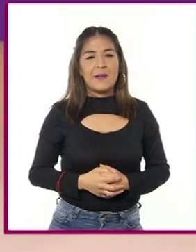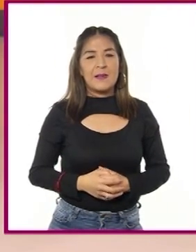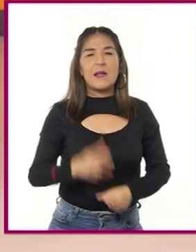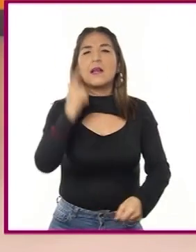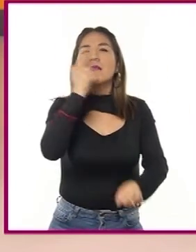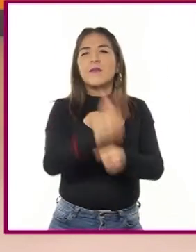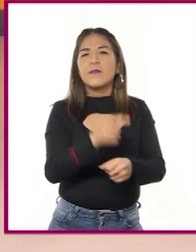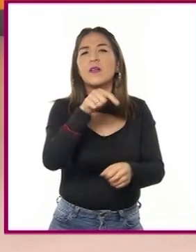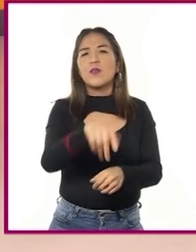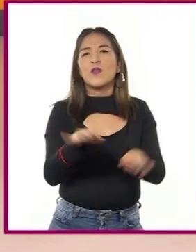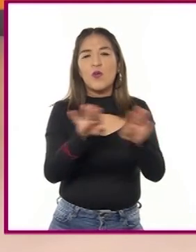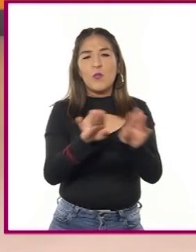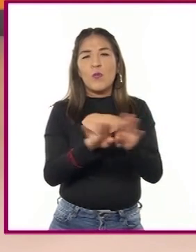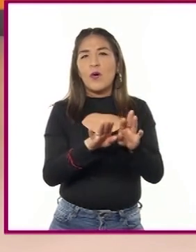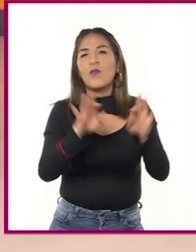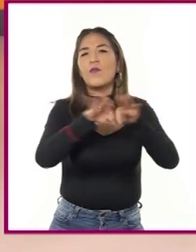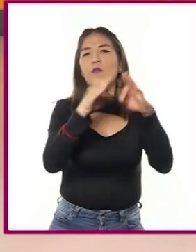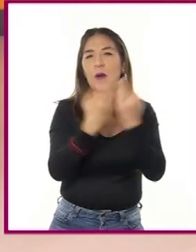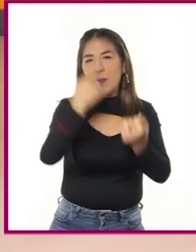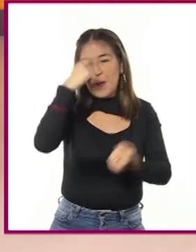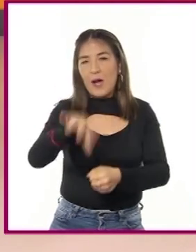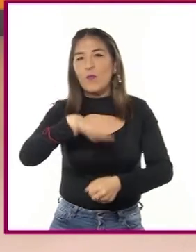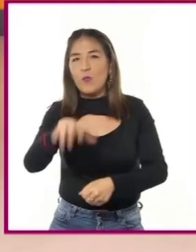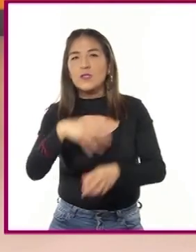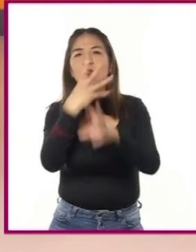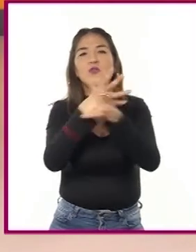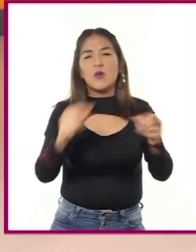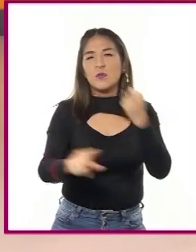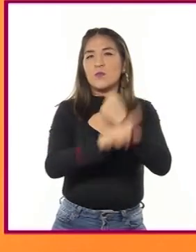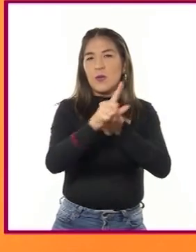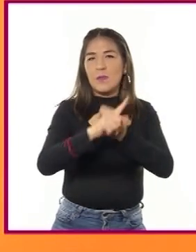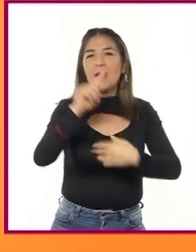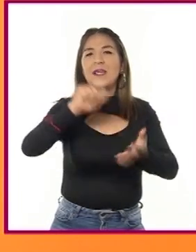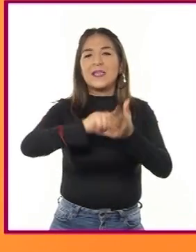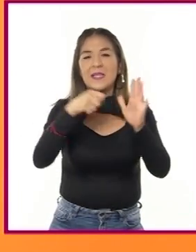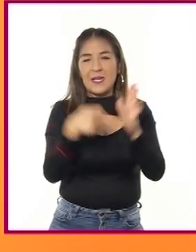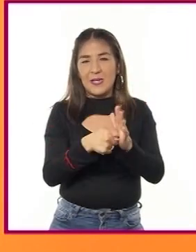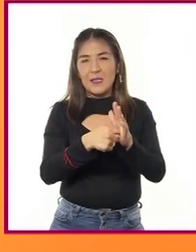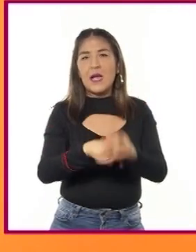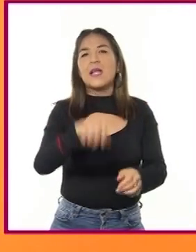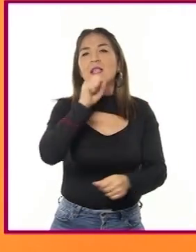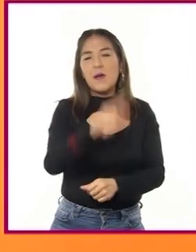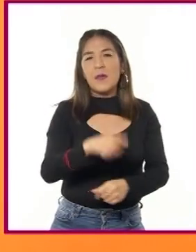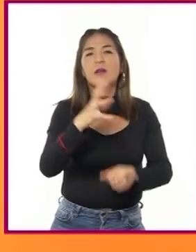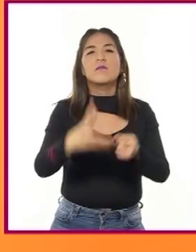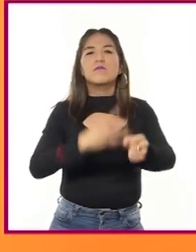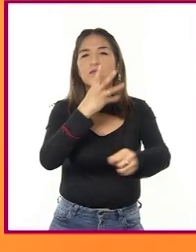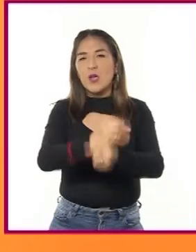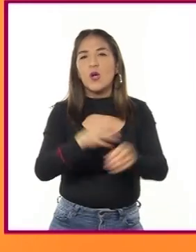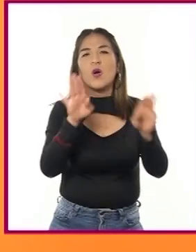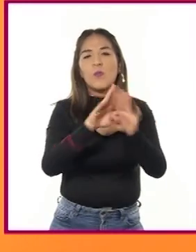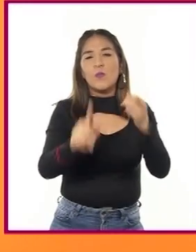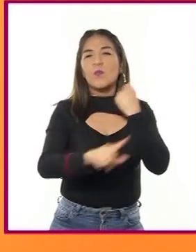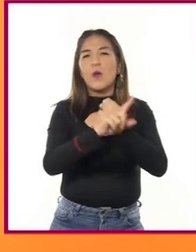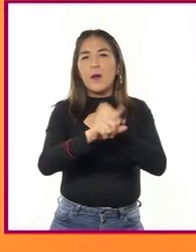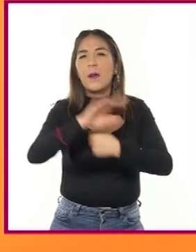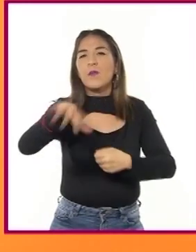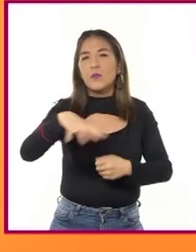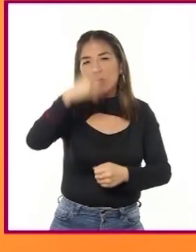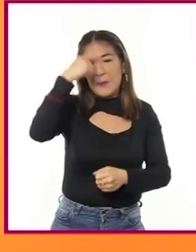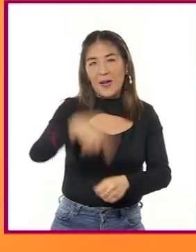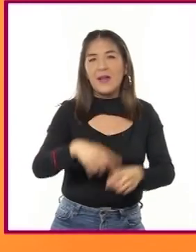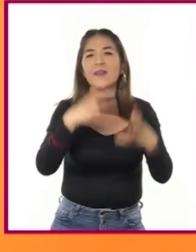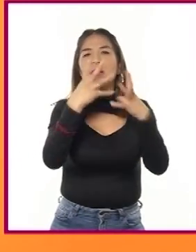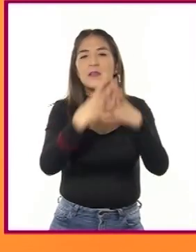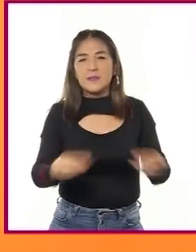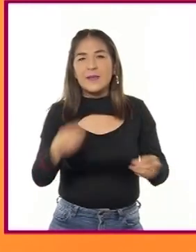Identificamos fuentes para la búsqueda de alternativas de solución al problema técnico. Planteamos estrategias de búsqueda en fuentes